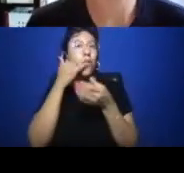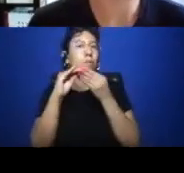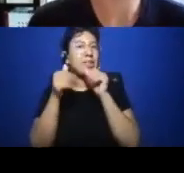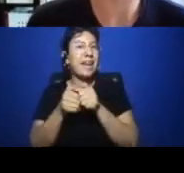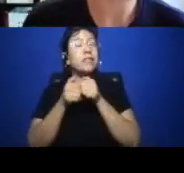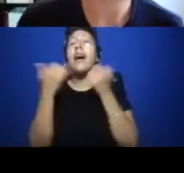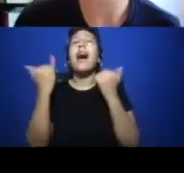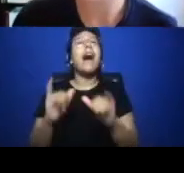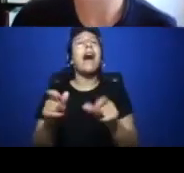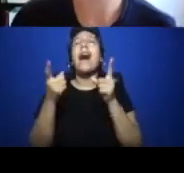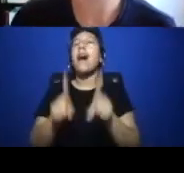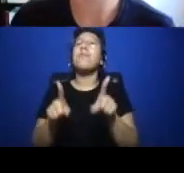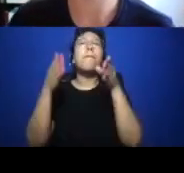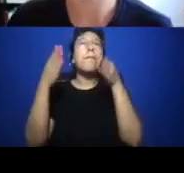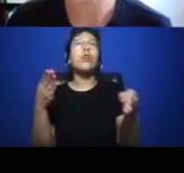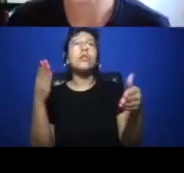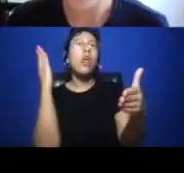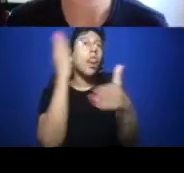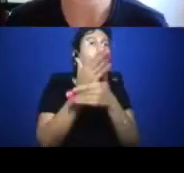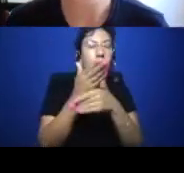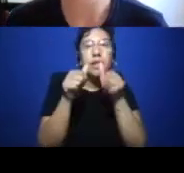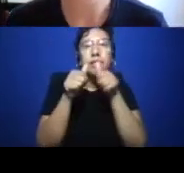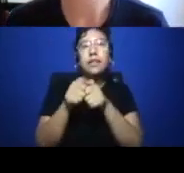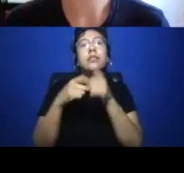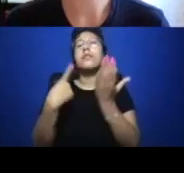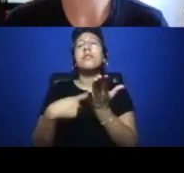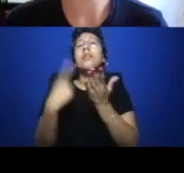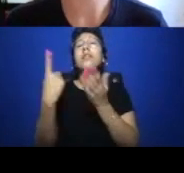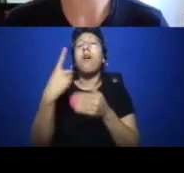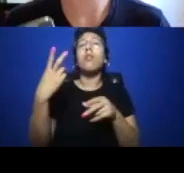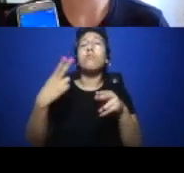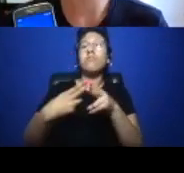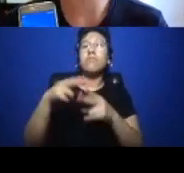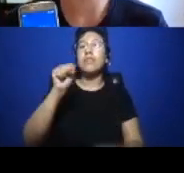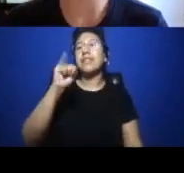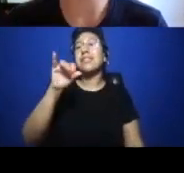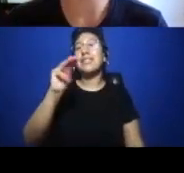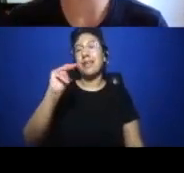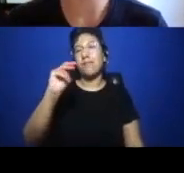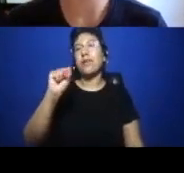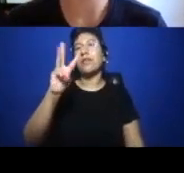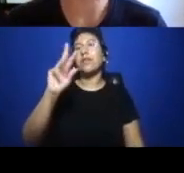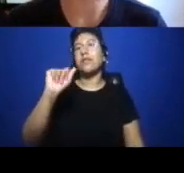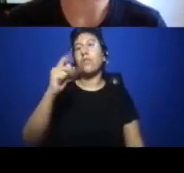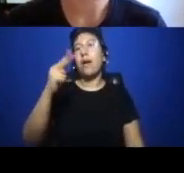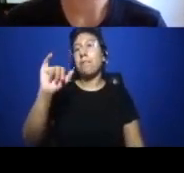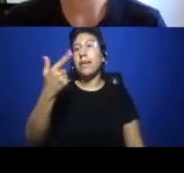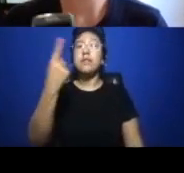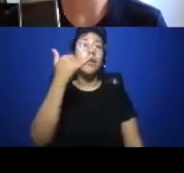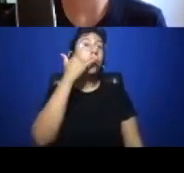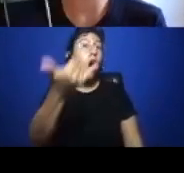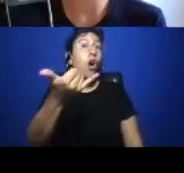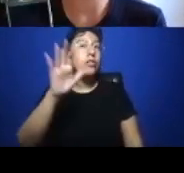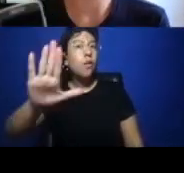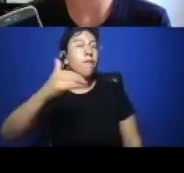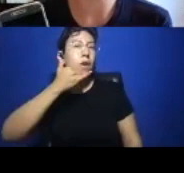texto y su mensaje de texto fue interceptado. ¿Cómo eso sucede? Es algo que se llama SIM swapping. Así que alguien llama a tu compañía